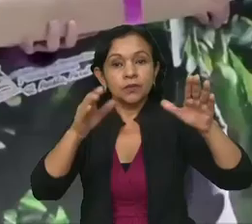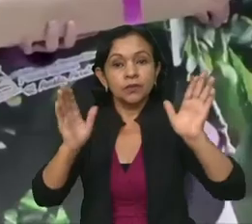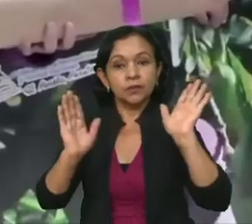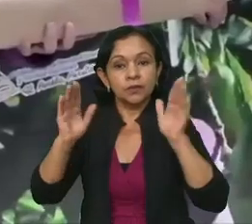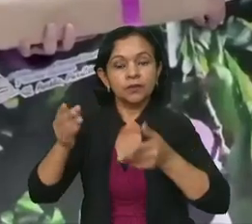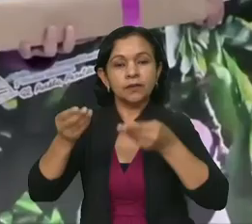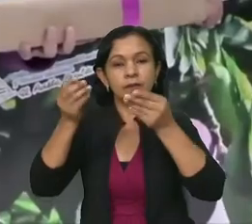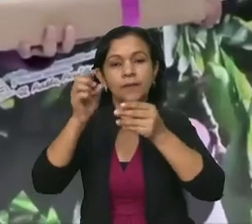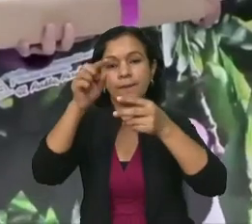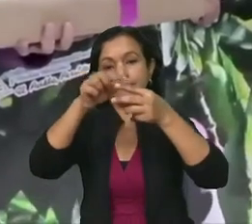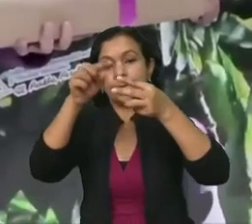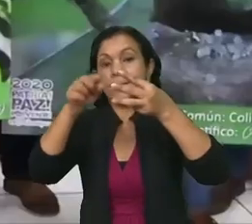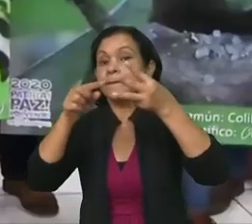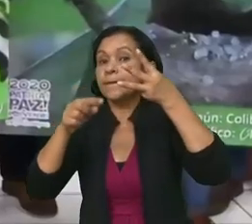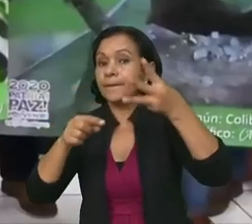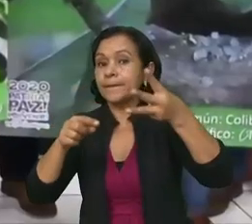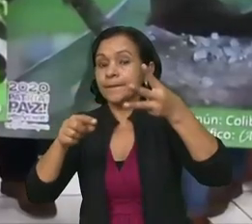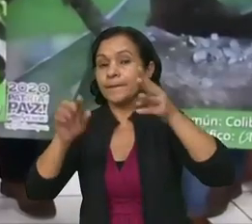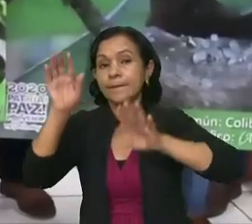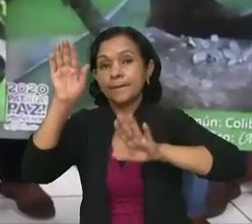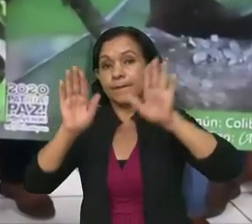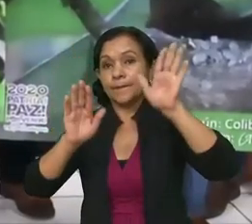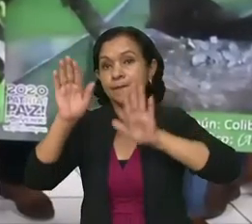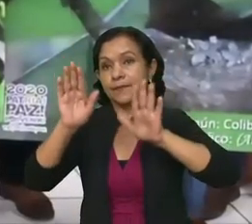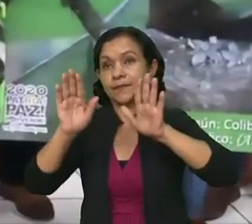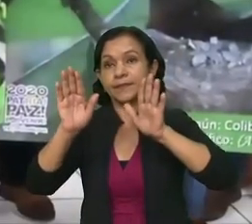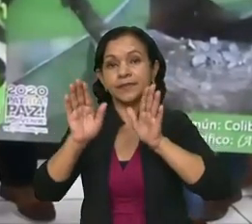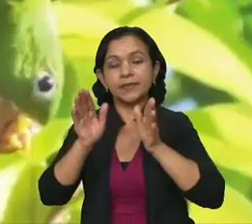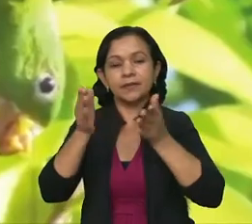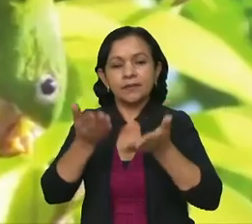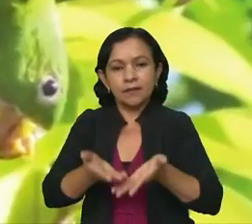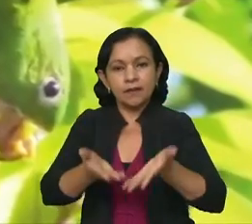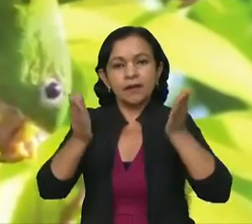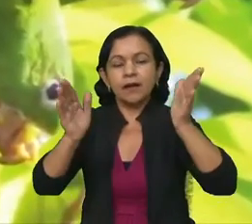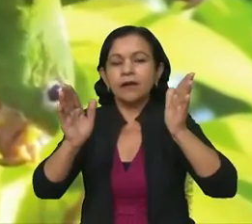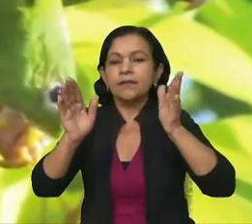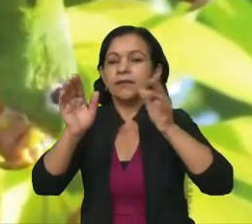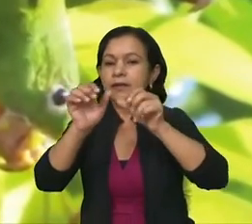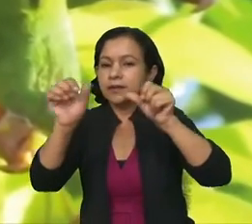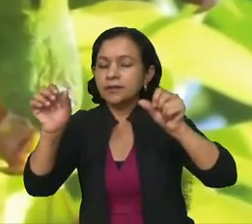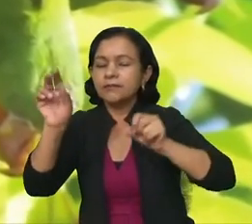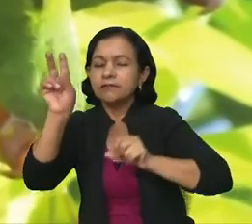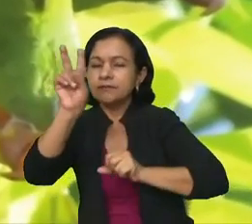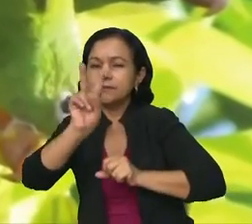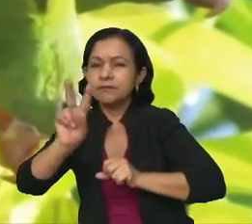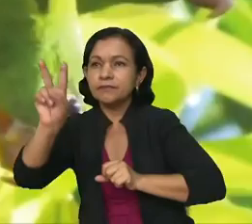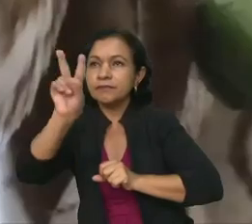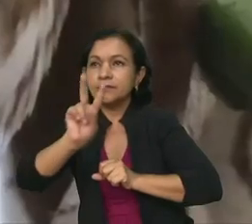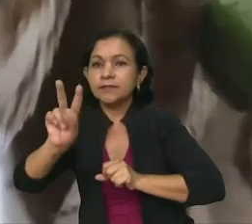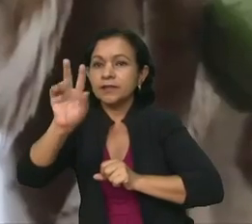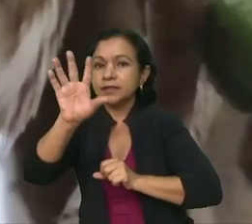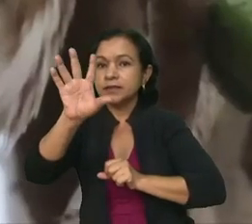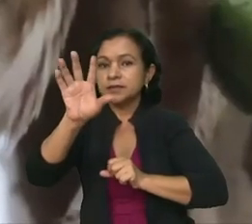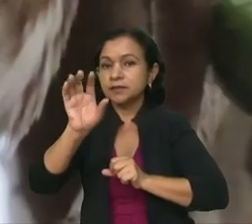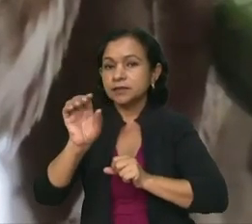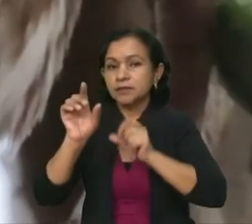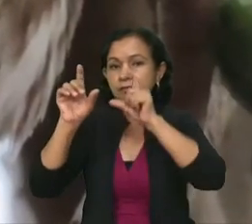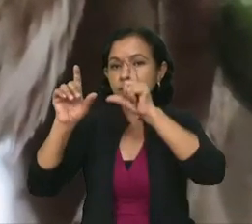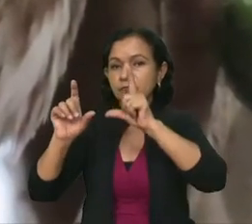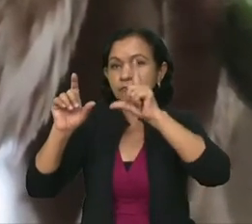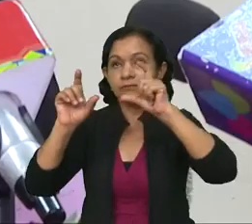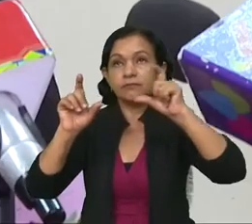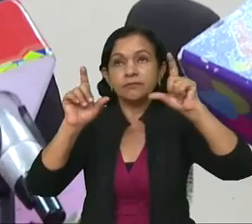3 primeros lugares del concurso nacional Ave y Fauna Siempre Verde, donde destacaron 50